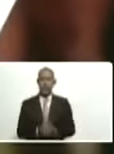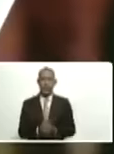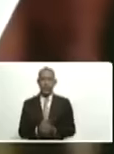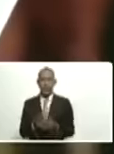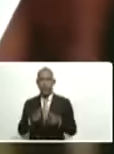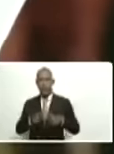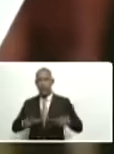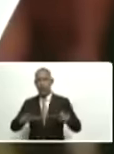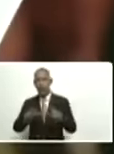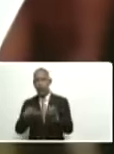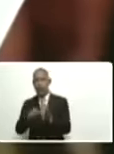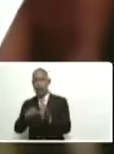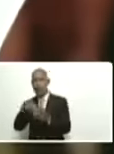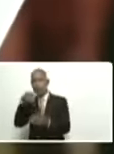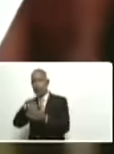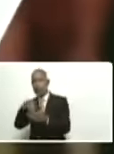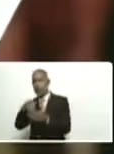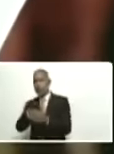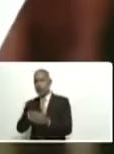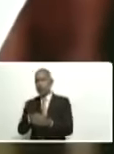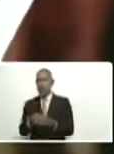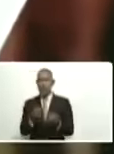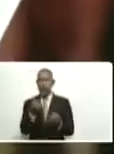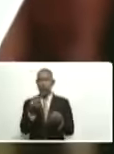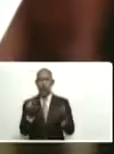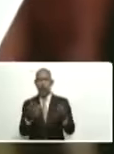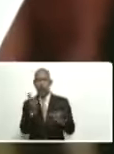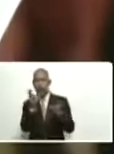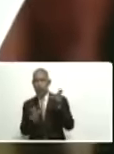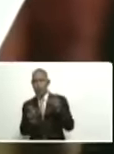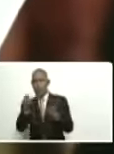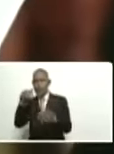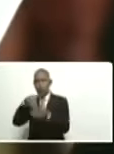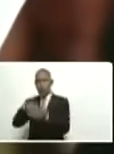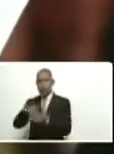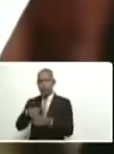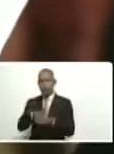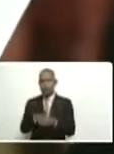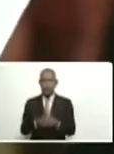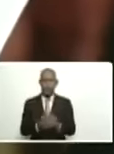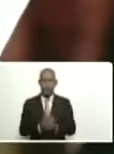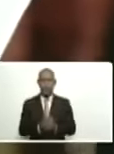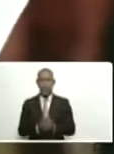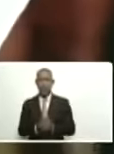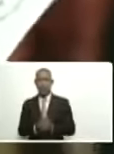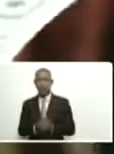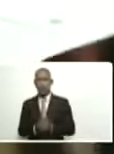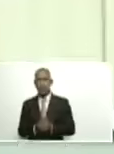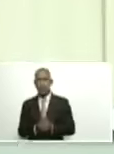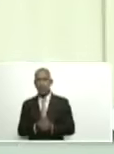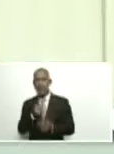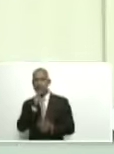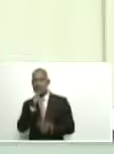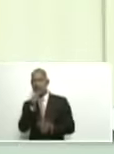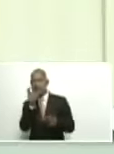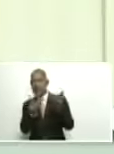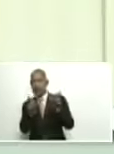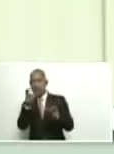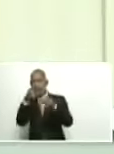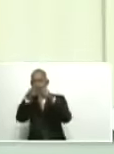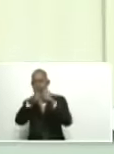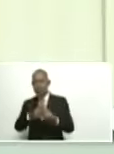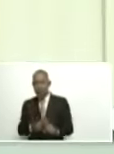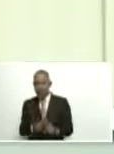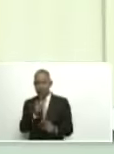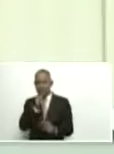o centro de votación, número de electores inscritos, número de electores que sufragaron. Aquí está